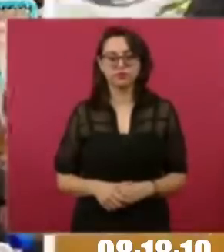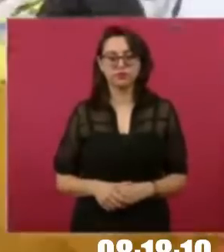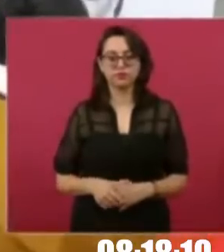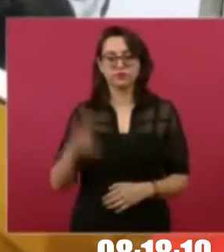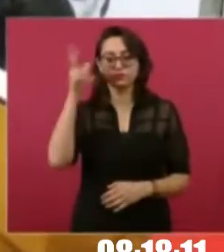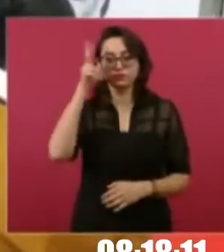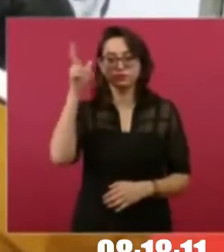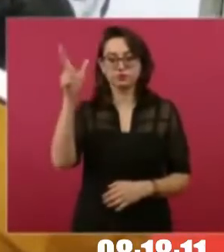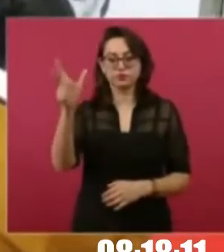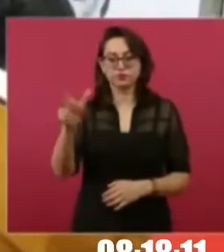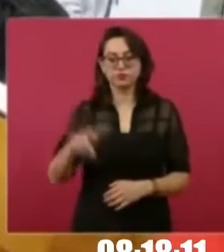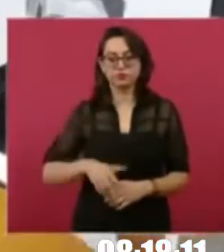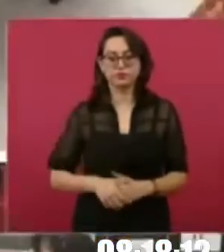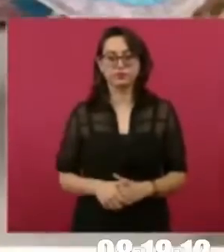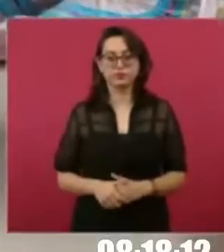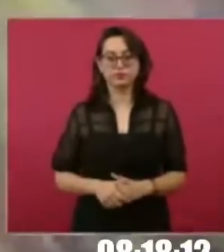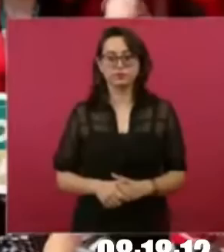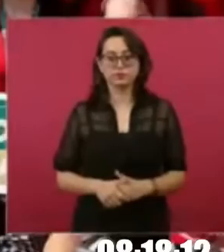Hidalgo